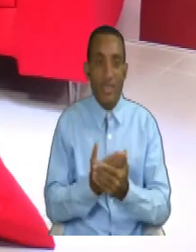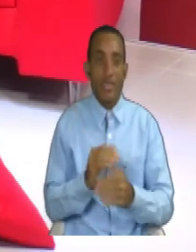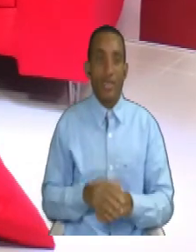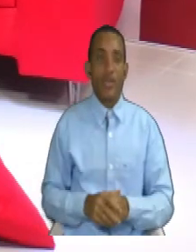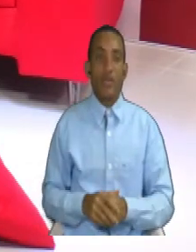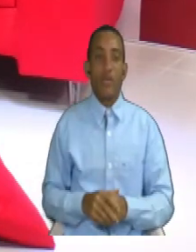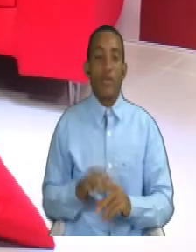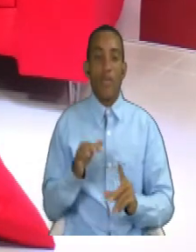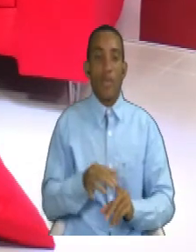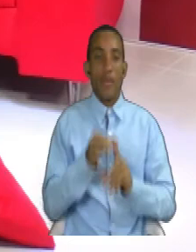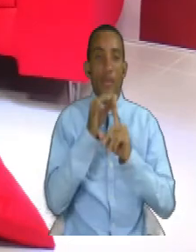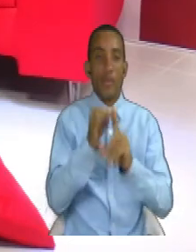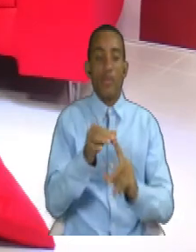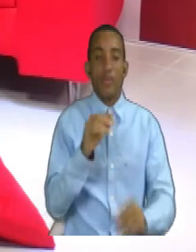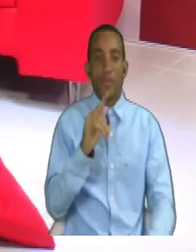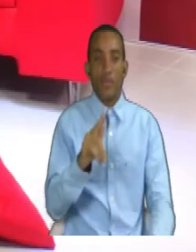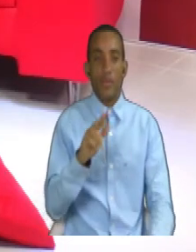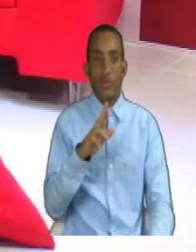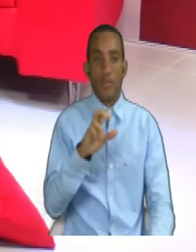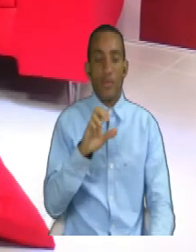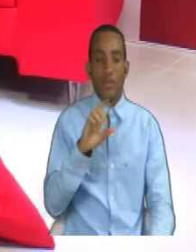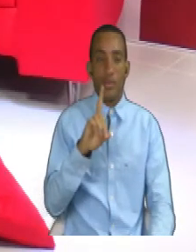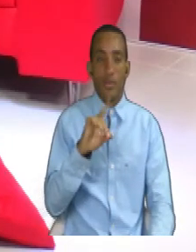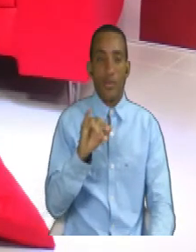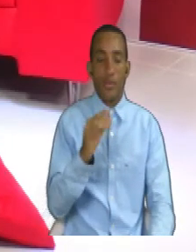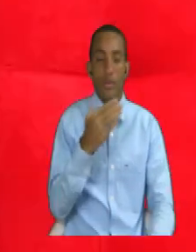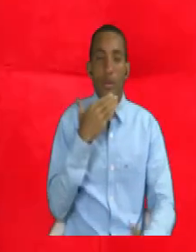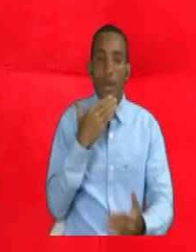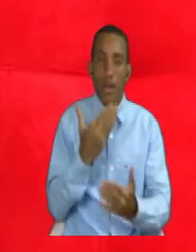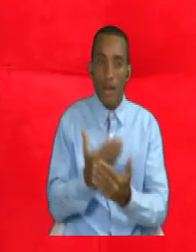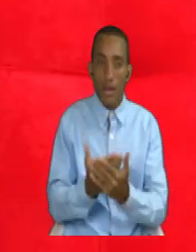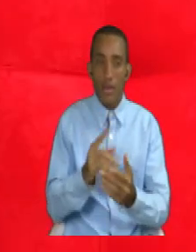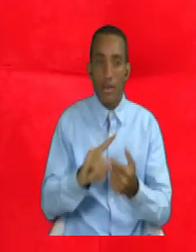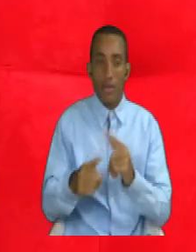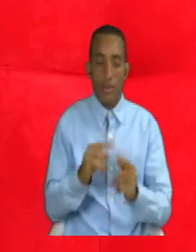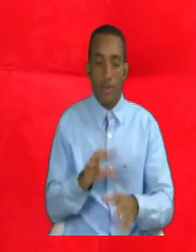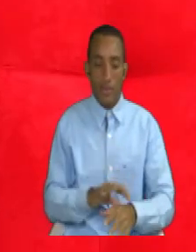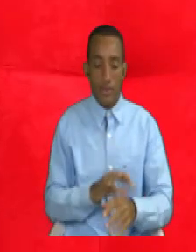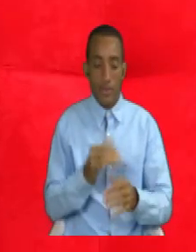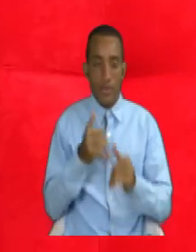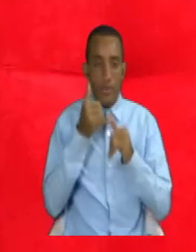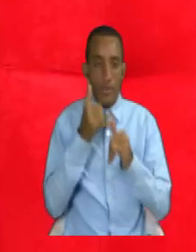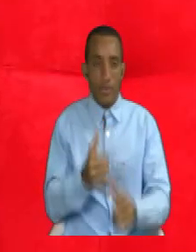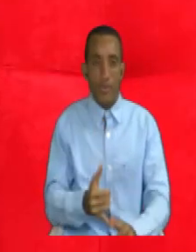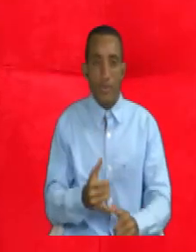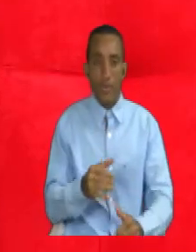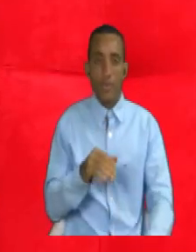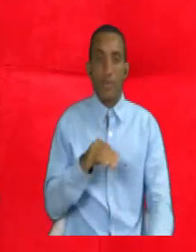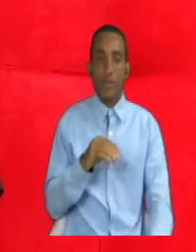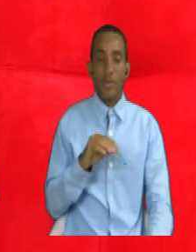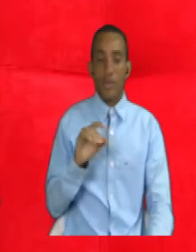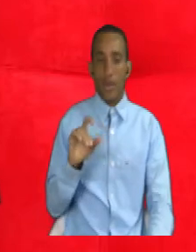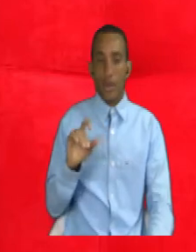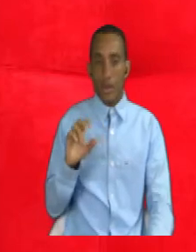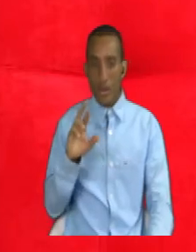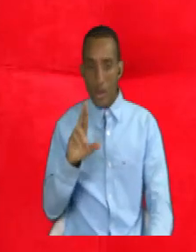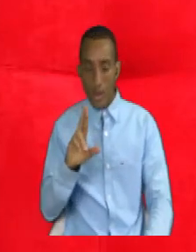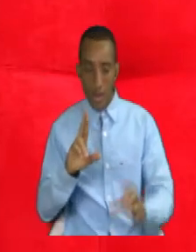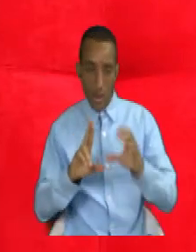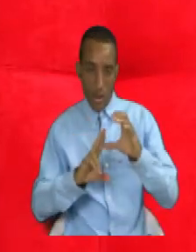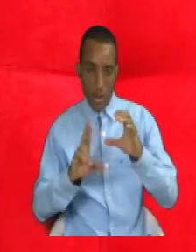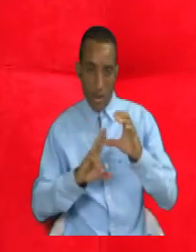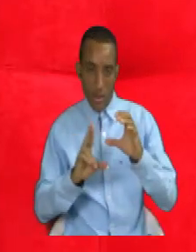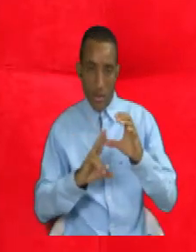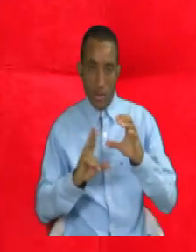En especial a Freddy Castro, hombre, un gran amigo. Al ingeniero Ricardo, gerente de RCN. Acogieron